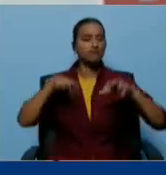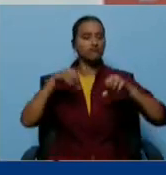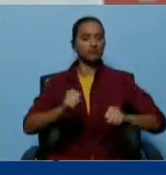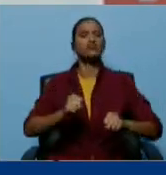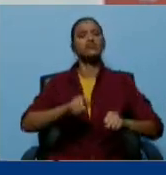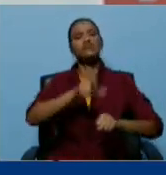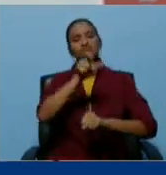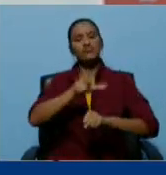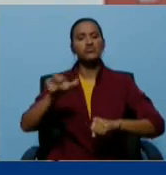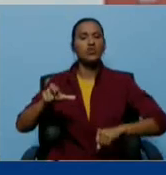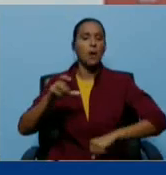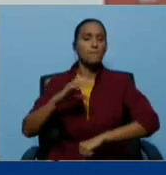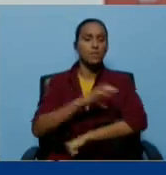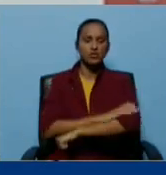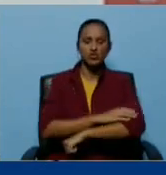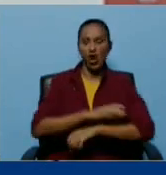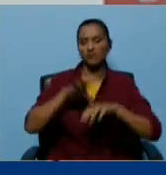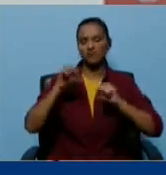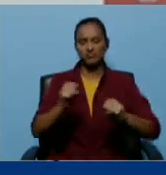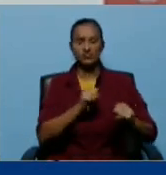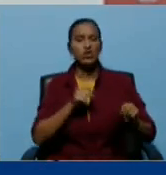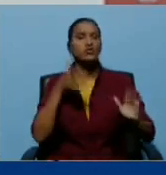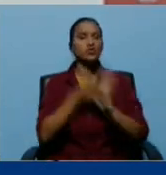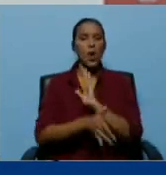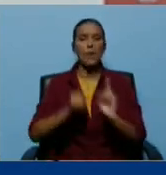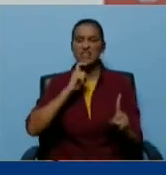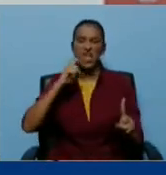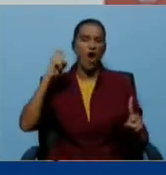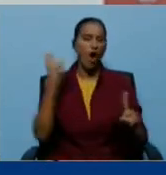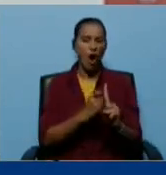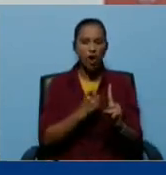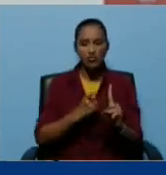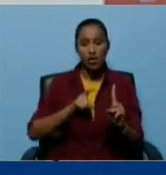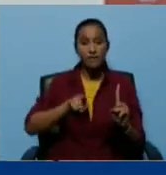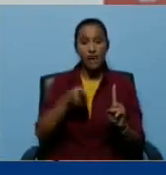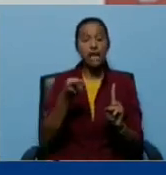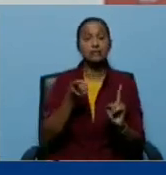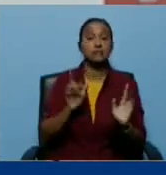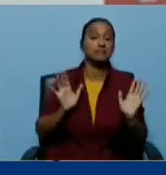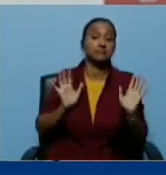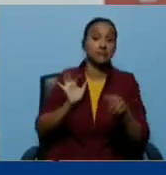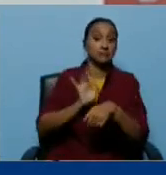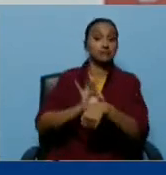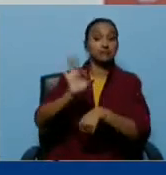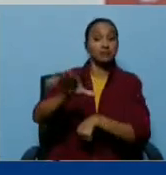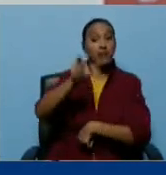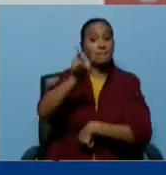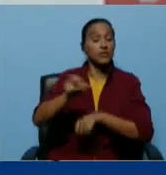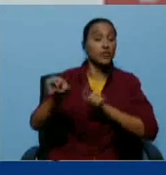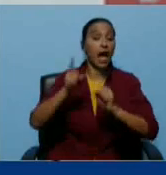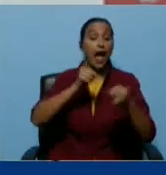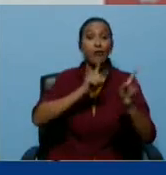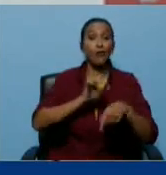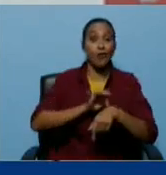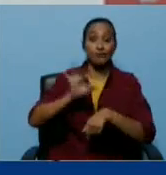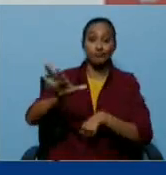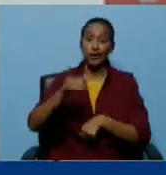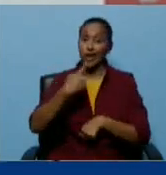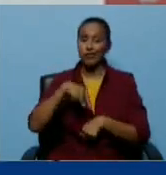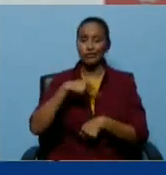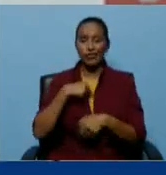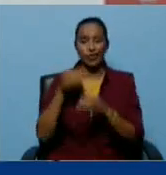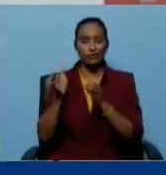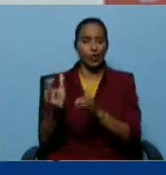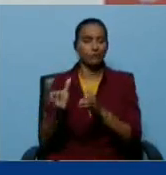de odio y fascista en Venezuela. Allá él, allá ellos, acá nosotros